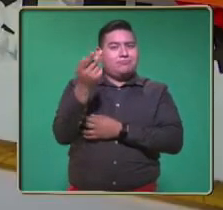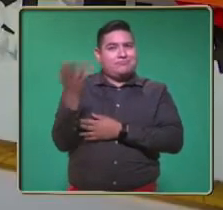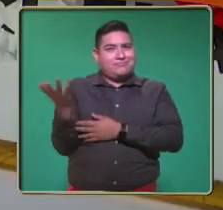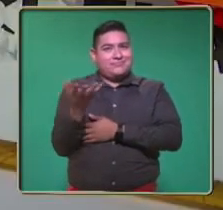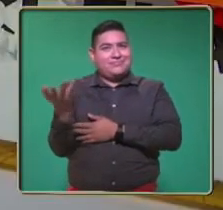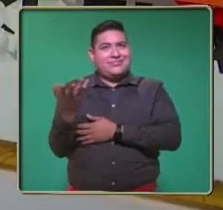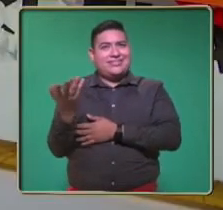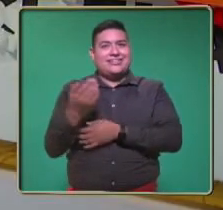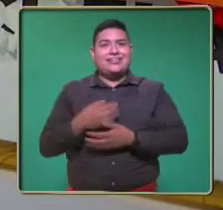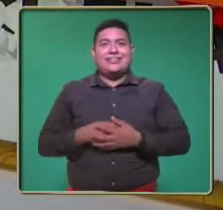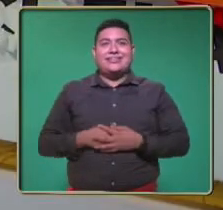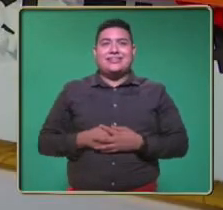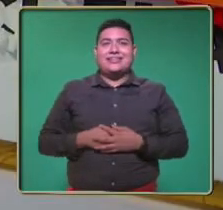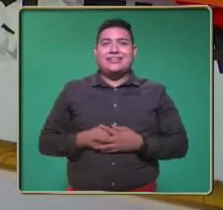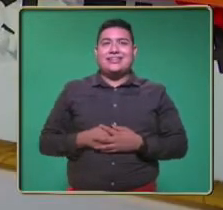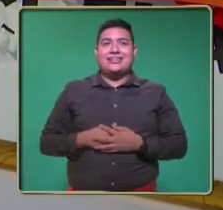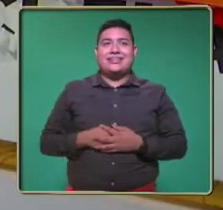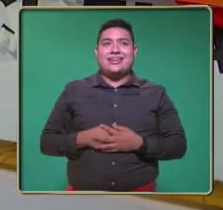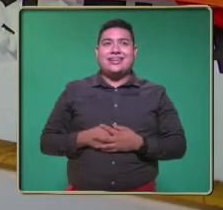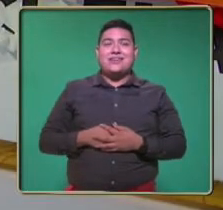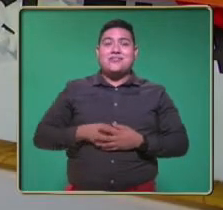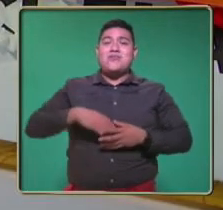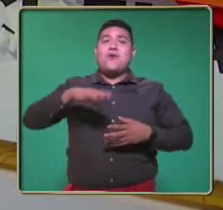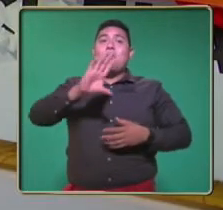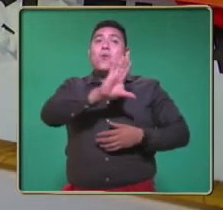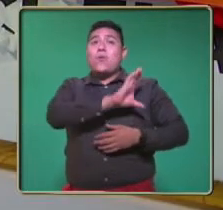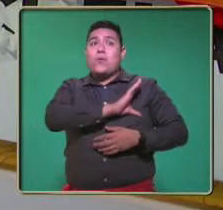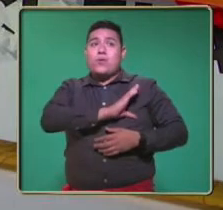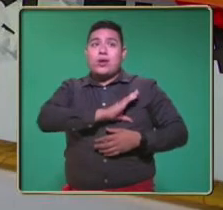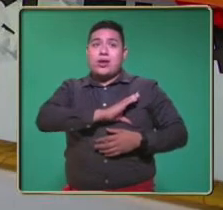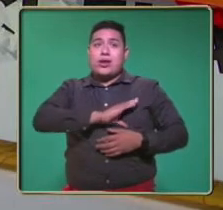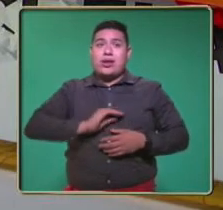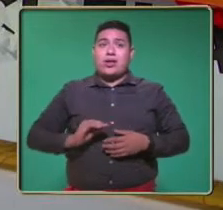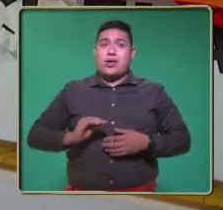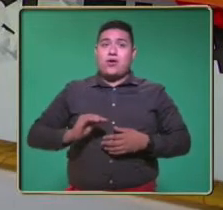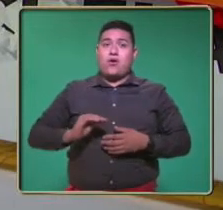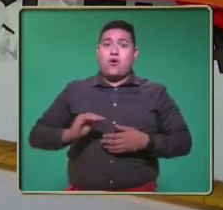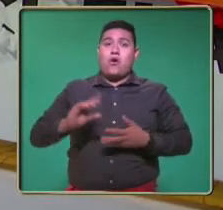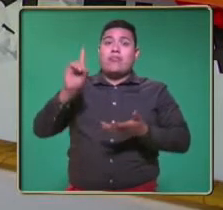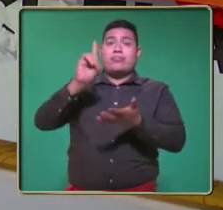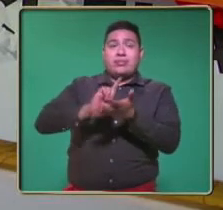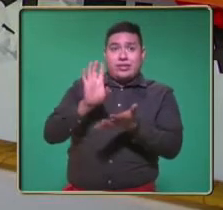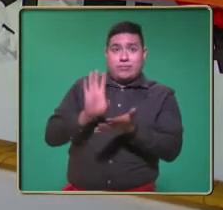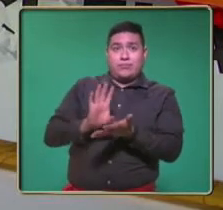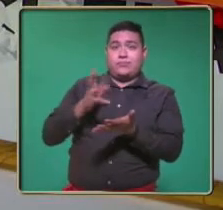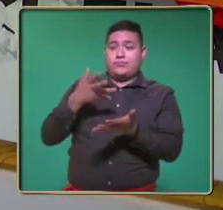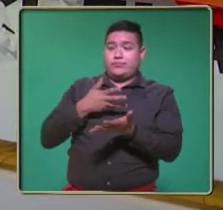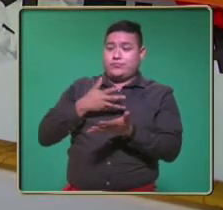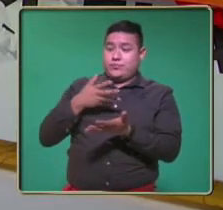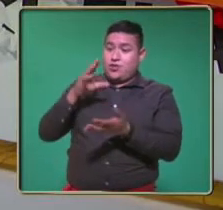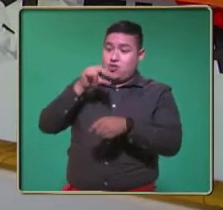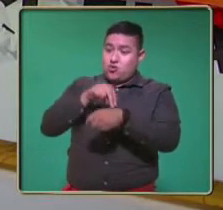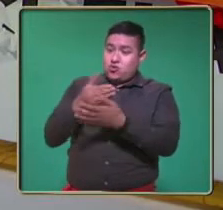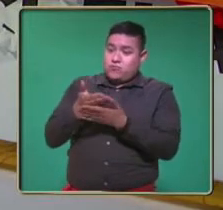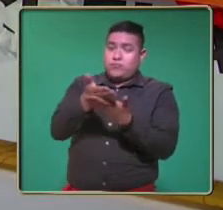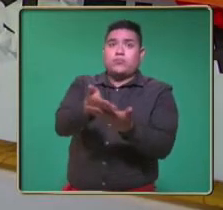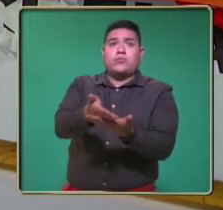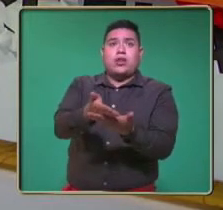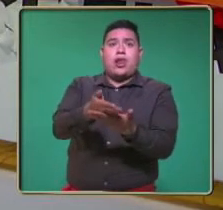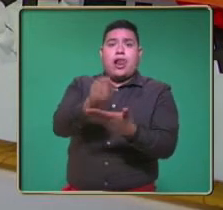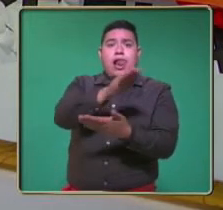tenemos. Cuando un hijo es diagnosticado con alguna discapacidad, la